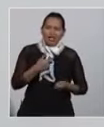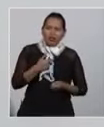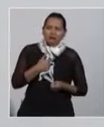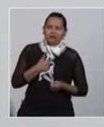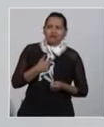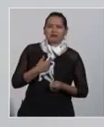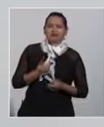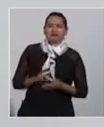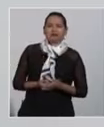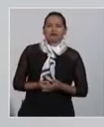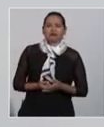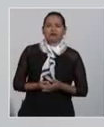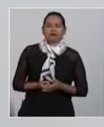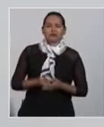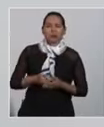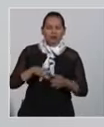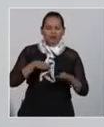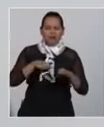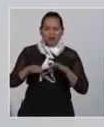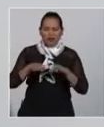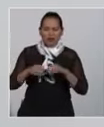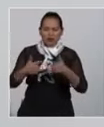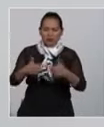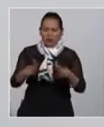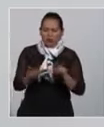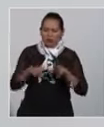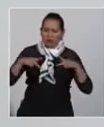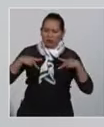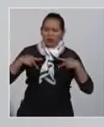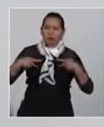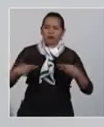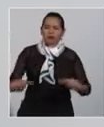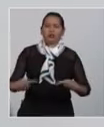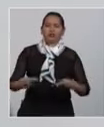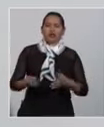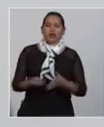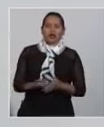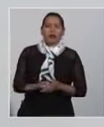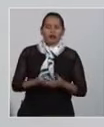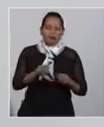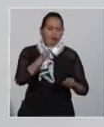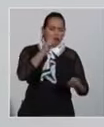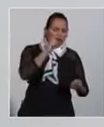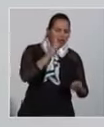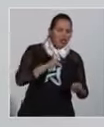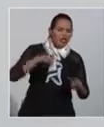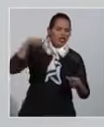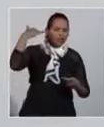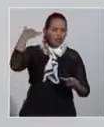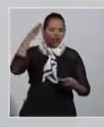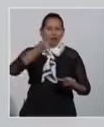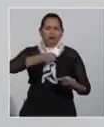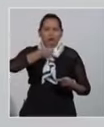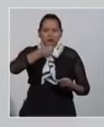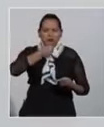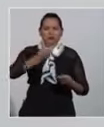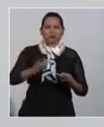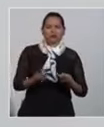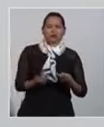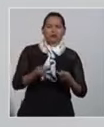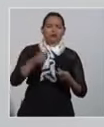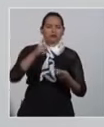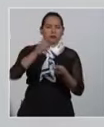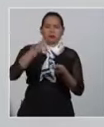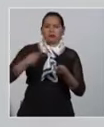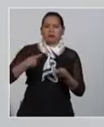más vulnerables de la sociedad, con mujeres, con adultos mayores, con personas con discapacidad, con aquellos sectores de la población que